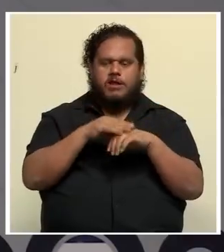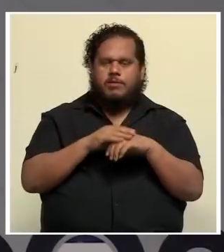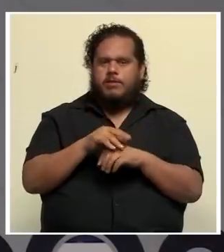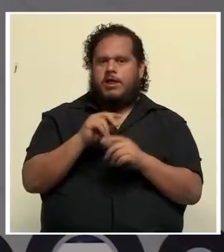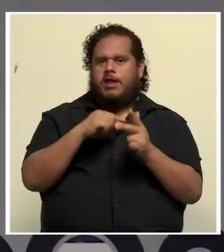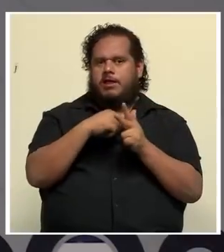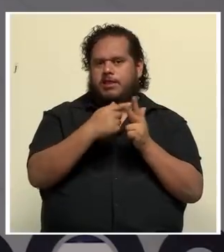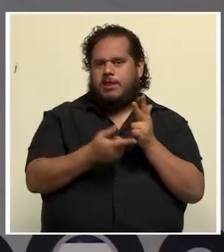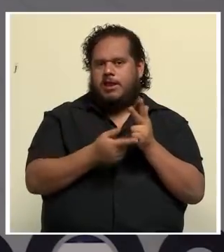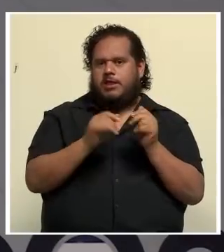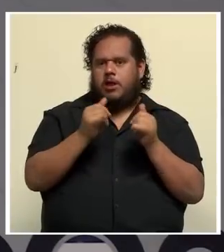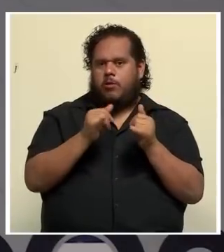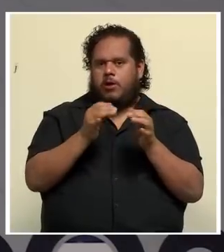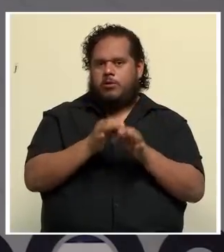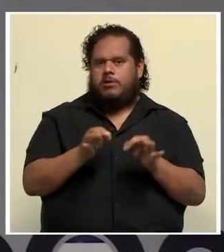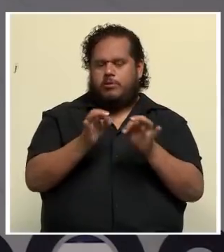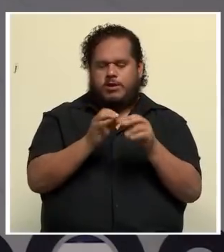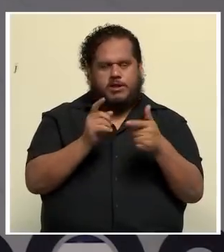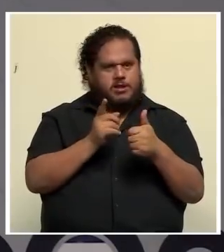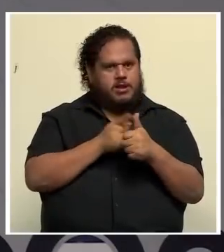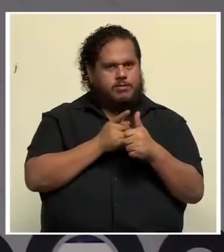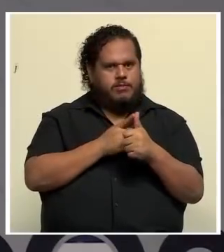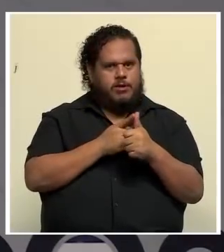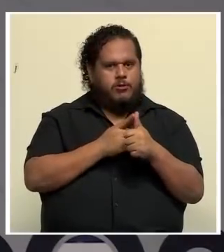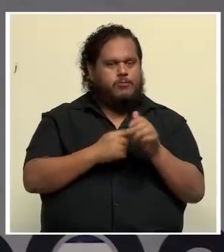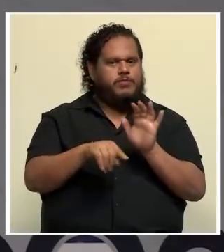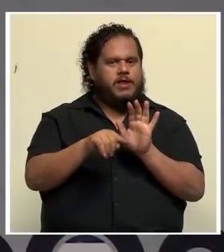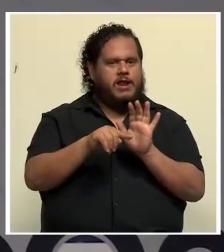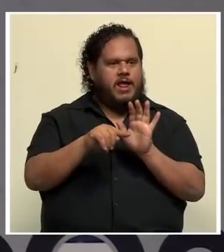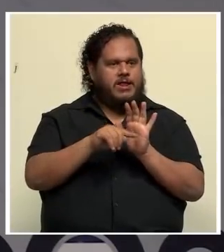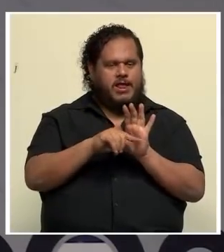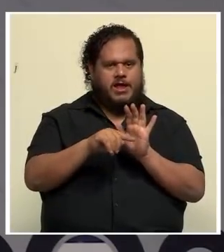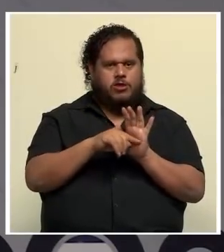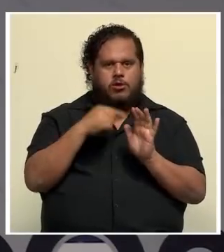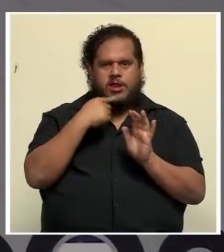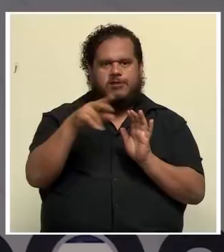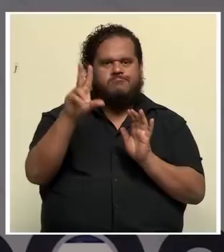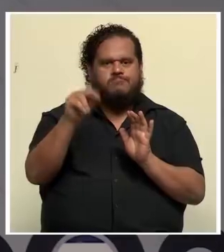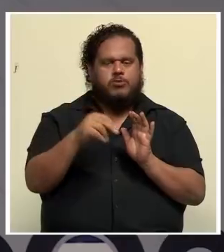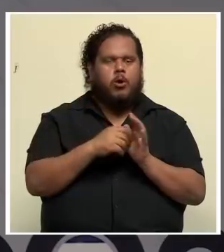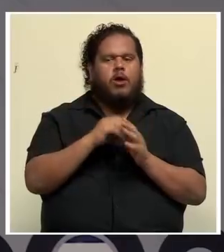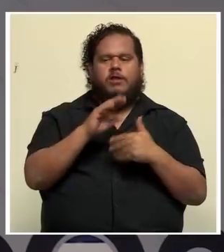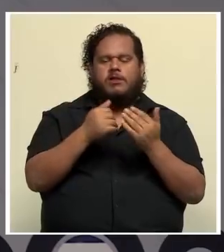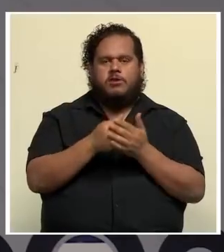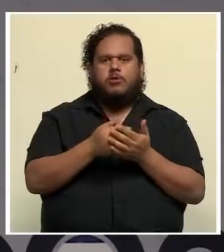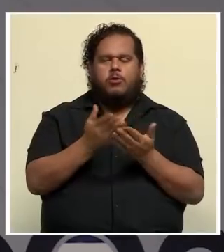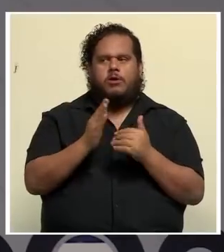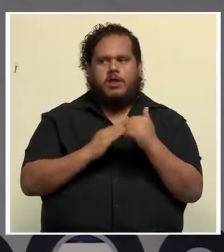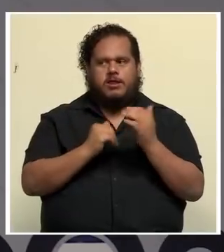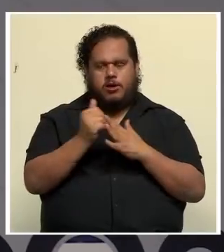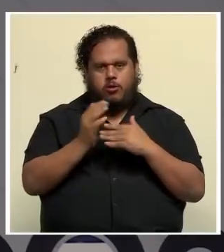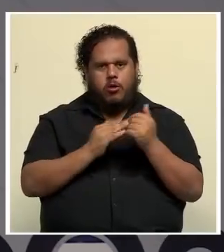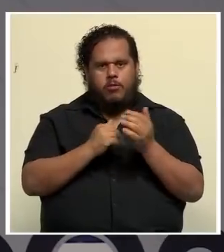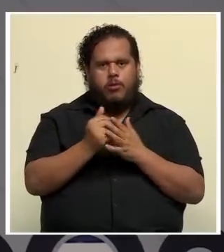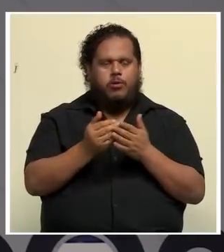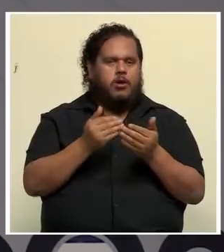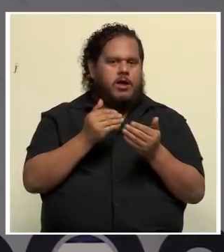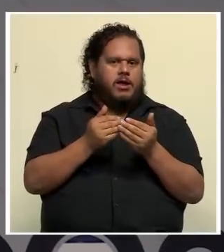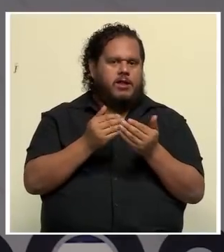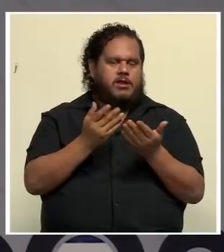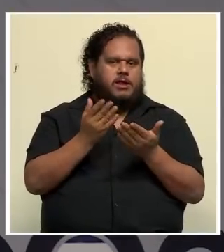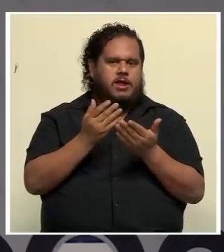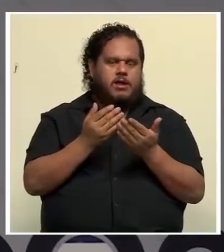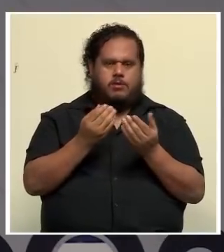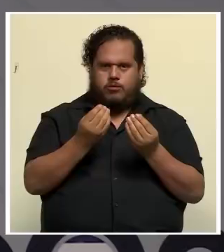3 juegos relevantes. El primero, la negación de aquello que efectivamente le resulta incómodo, es casi que una verdad